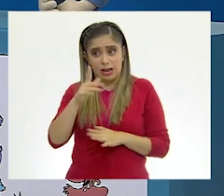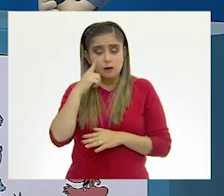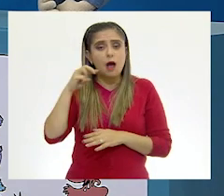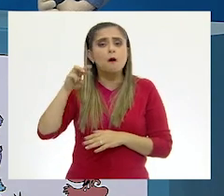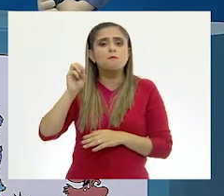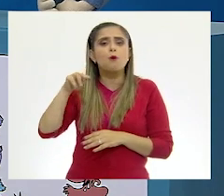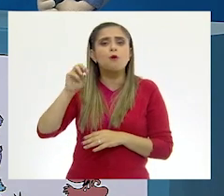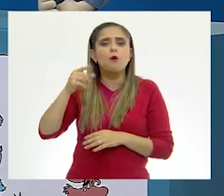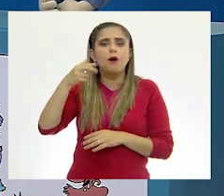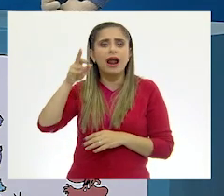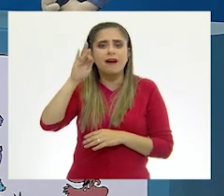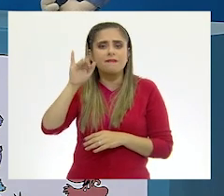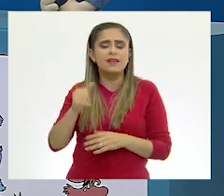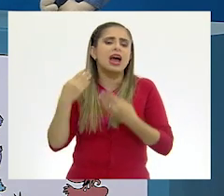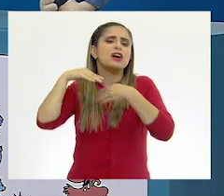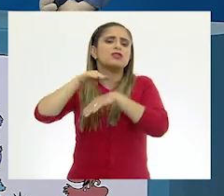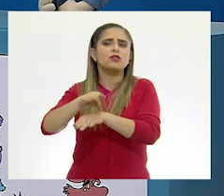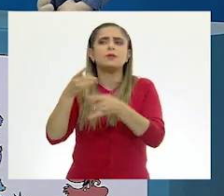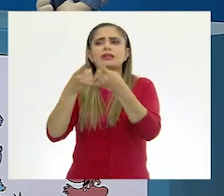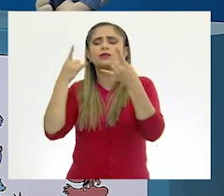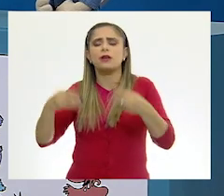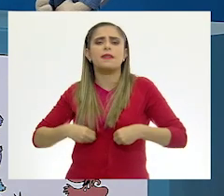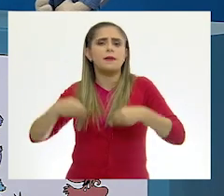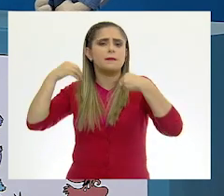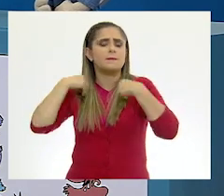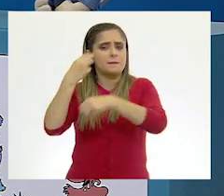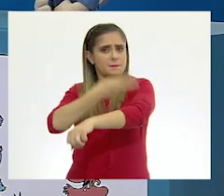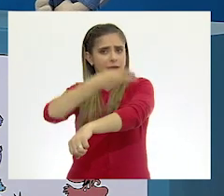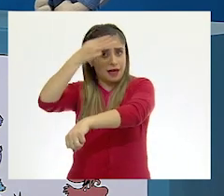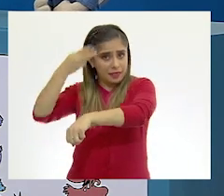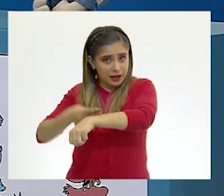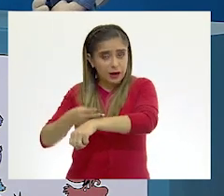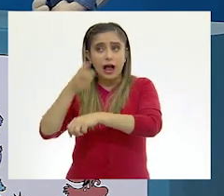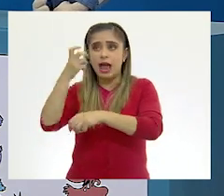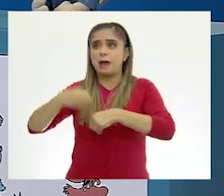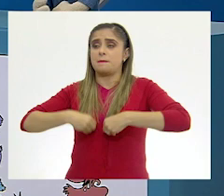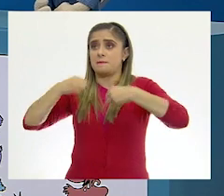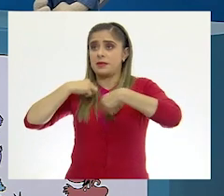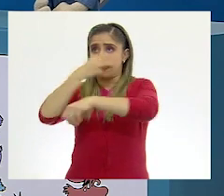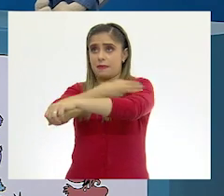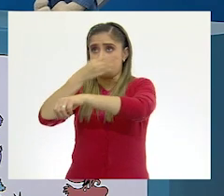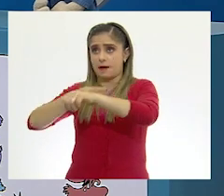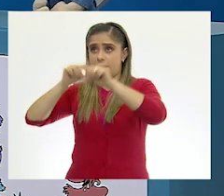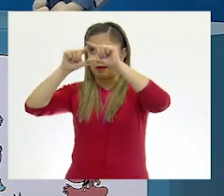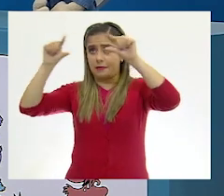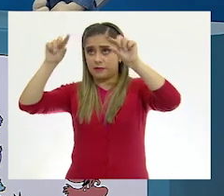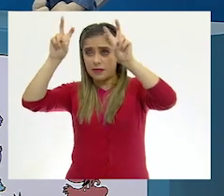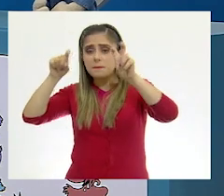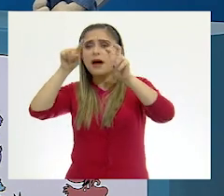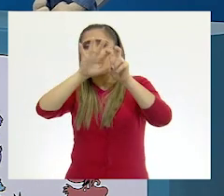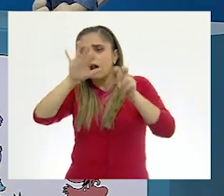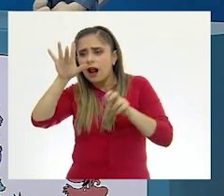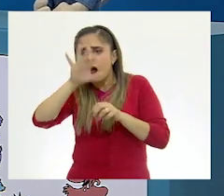el personaje histórico, por ejemplo, de Madero, nos hablaría primero de cuándo y dónde nació.